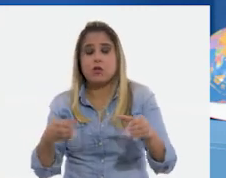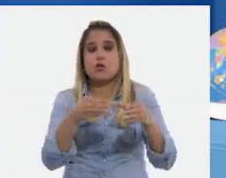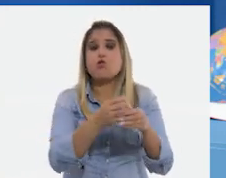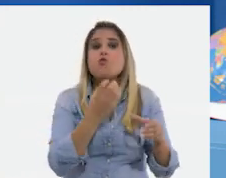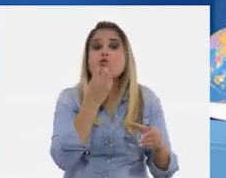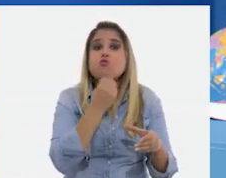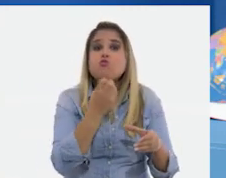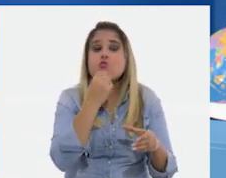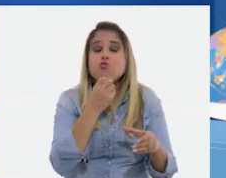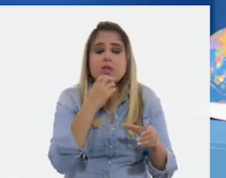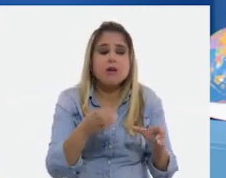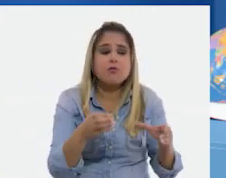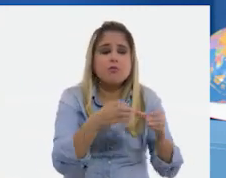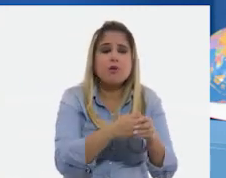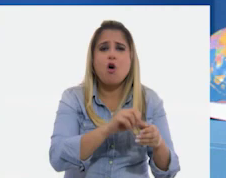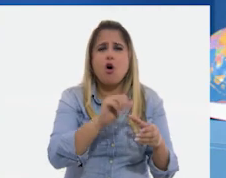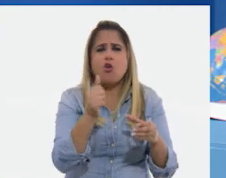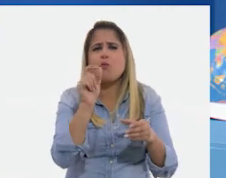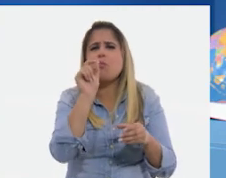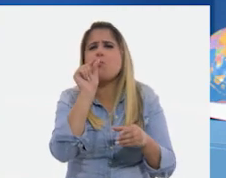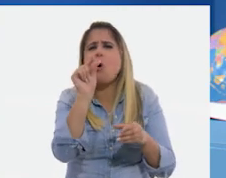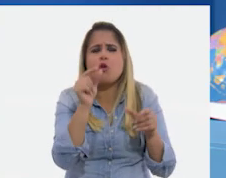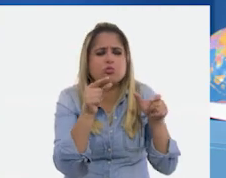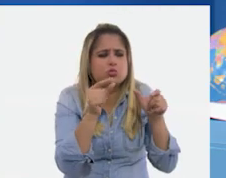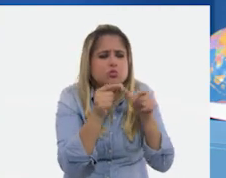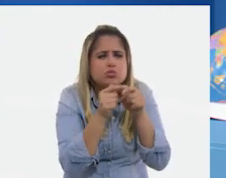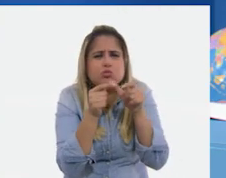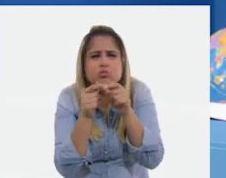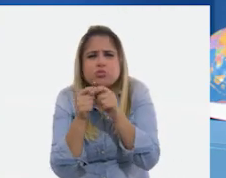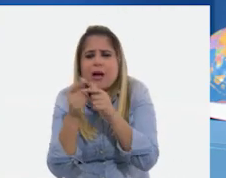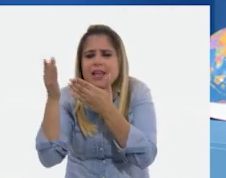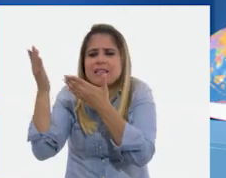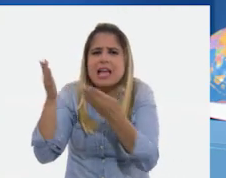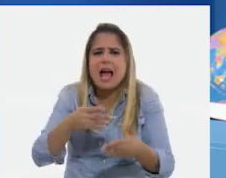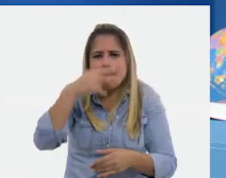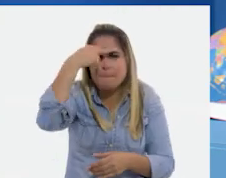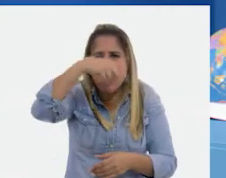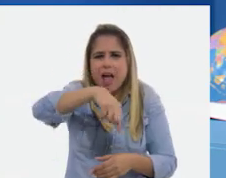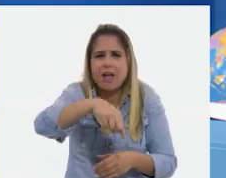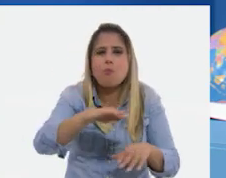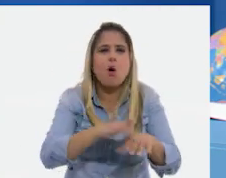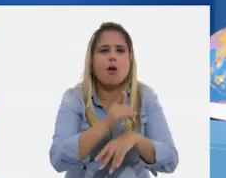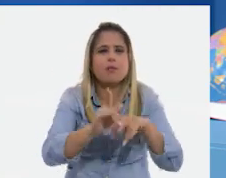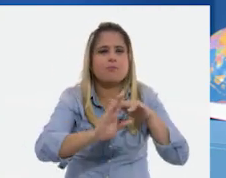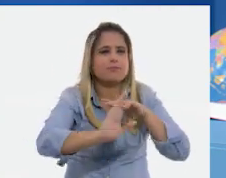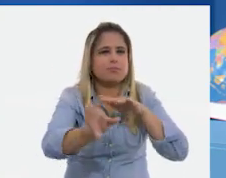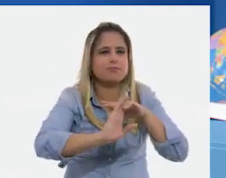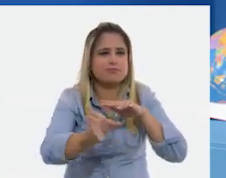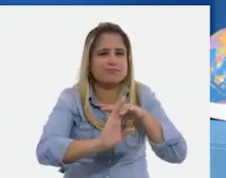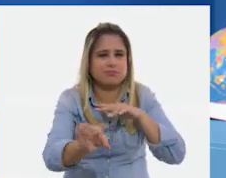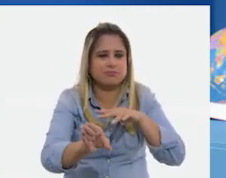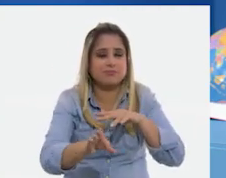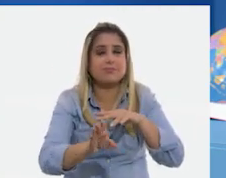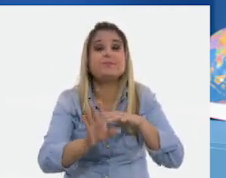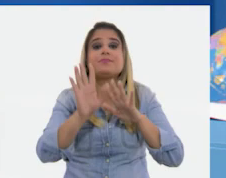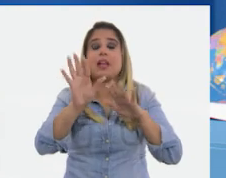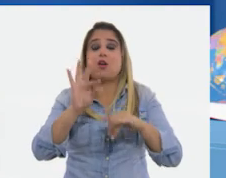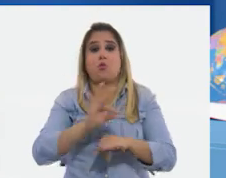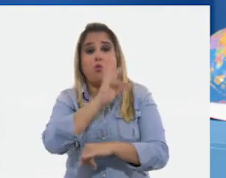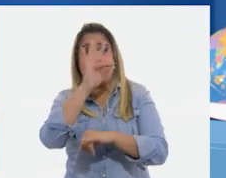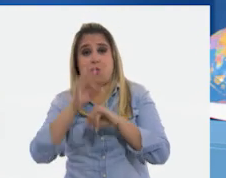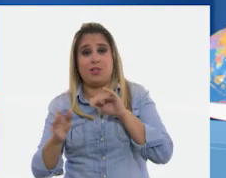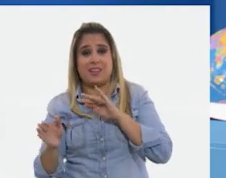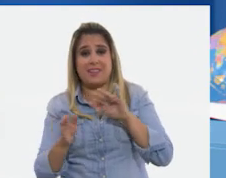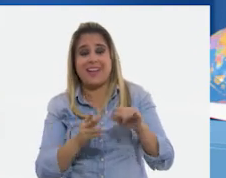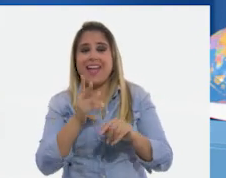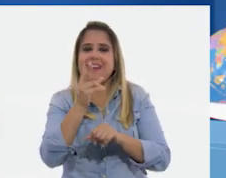judía, entre otras, que han llegado a México producto de la migración. ¡Wow! Por último,